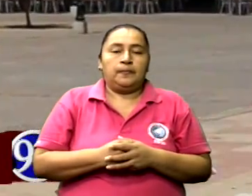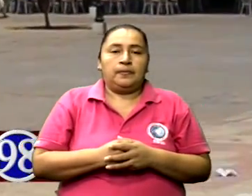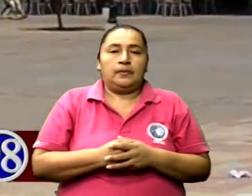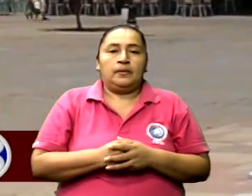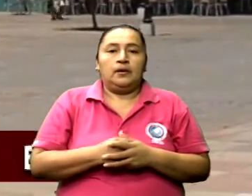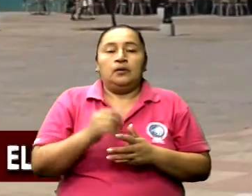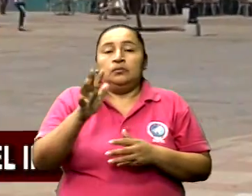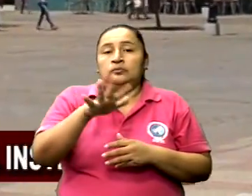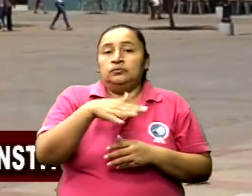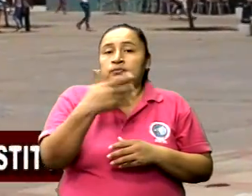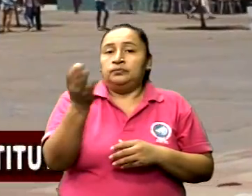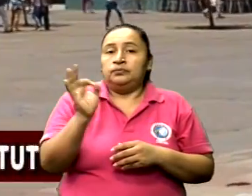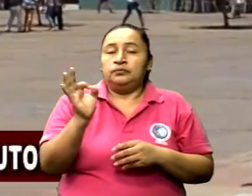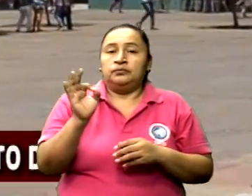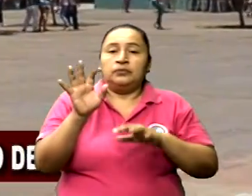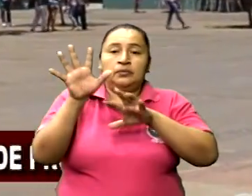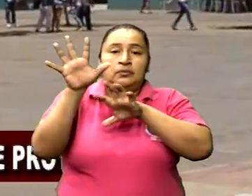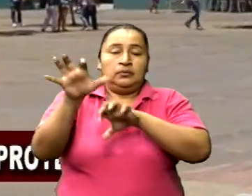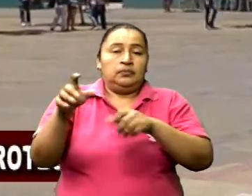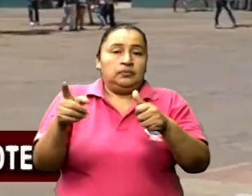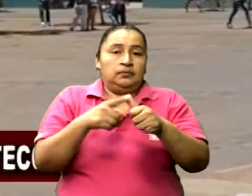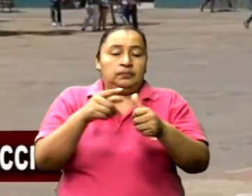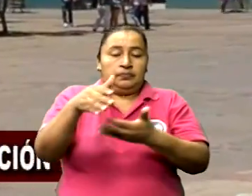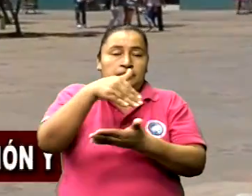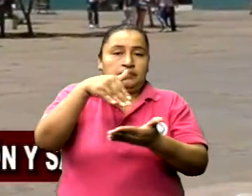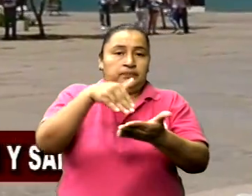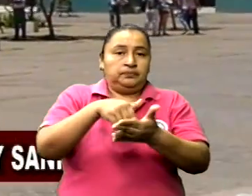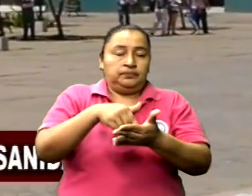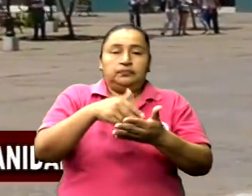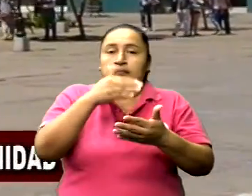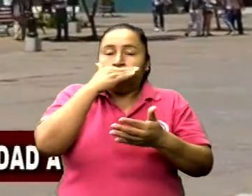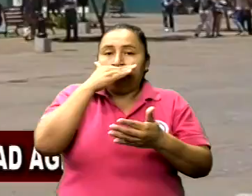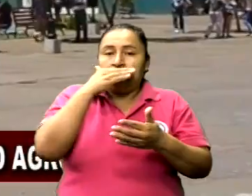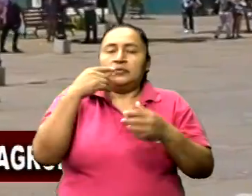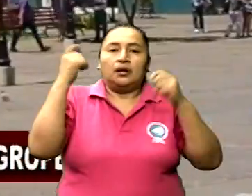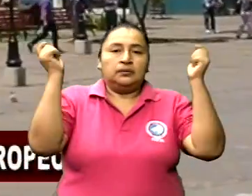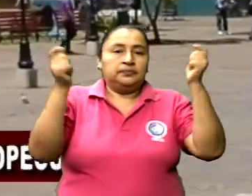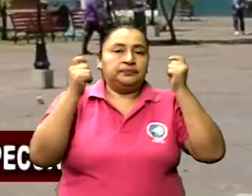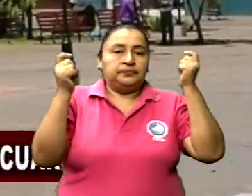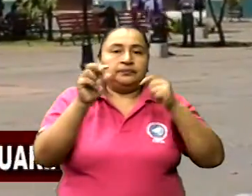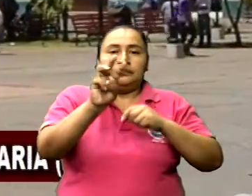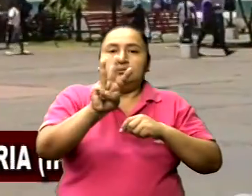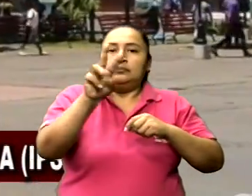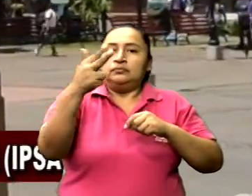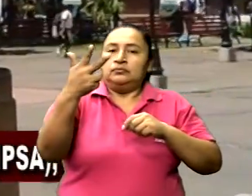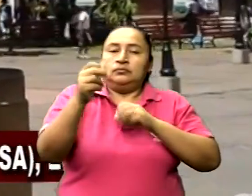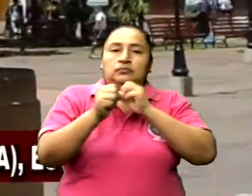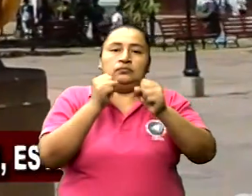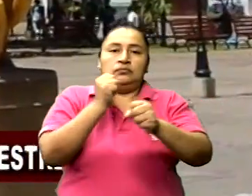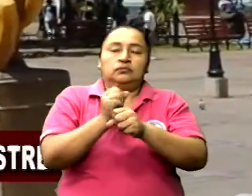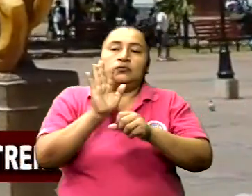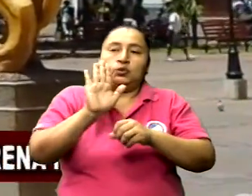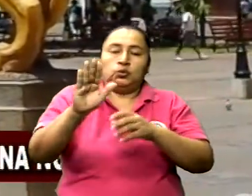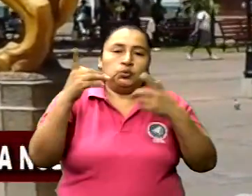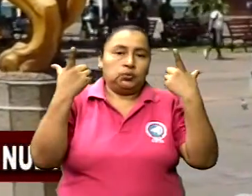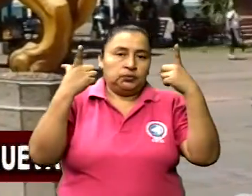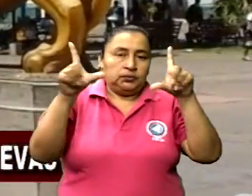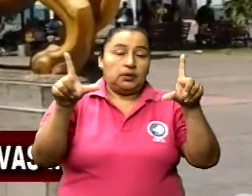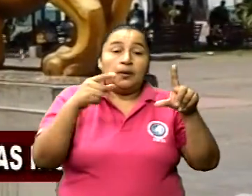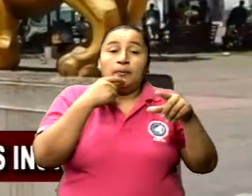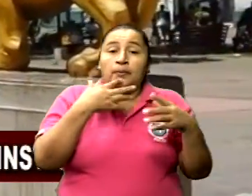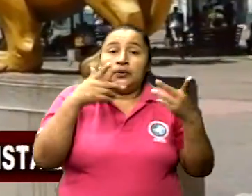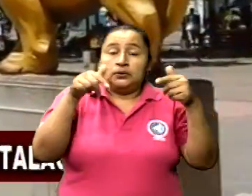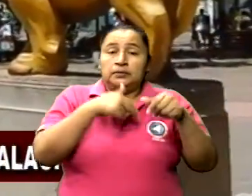Por otra parte, León, primera capital de la Revolución, celebra el 38 aniversario de su liberación, por lo que